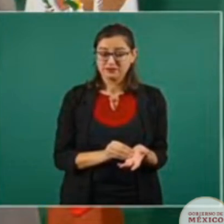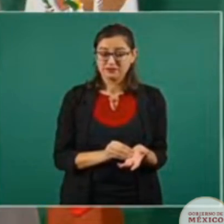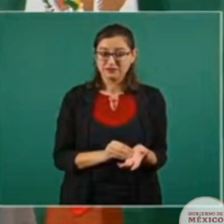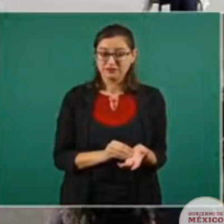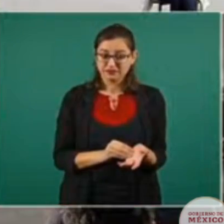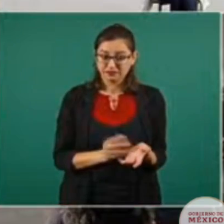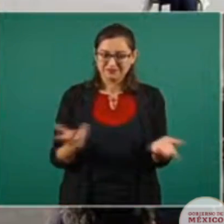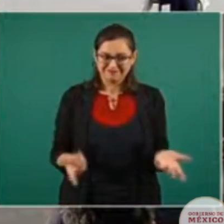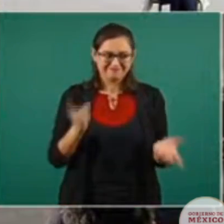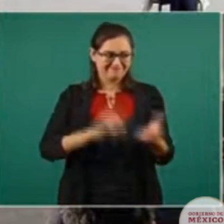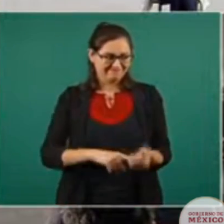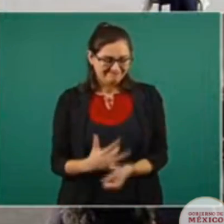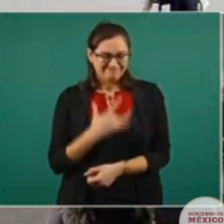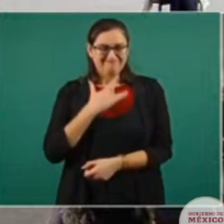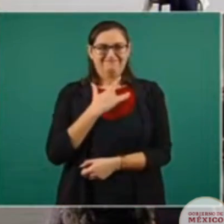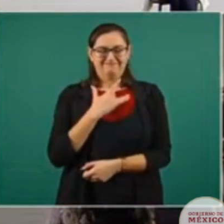estos sentimientos.